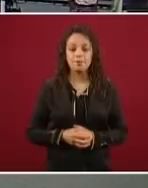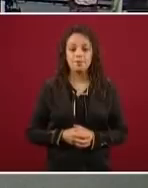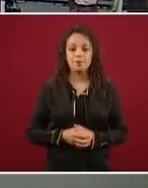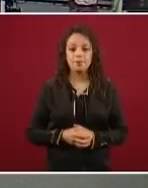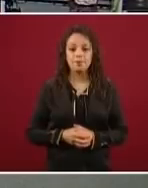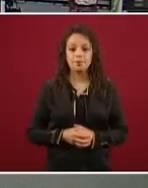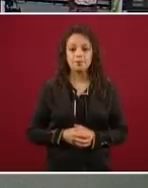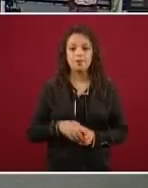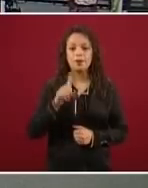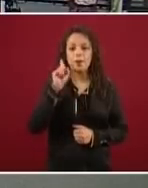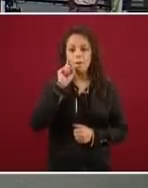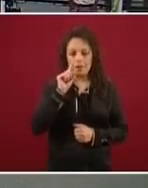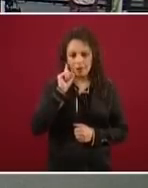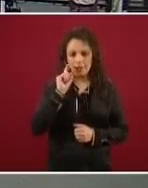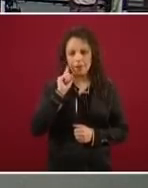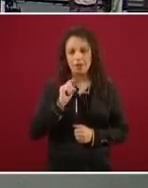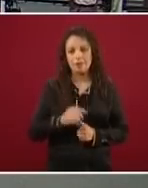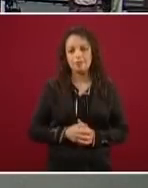mañana